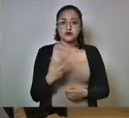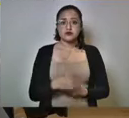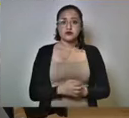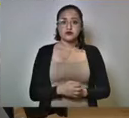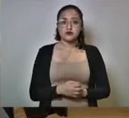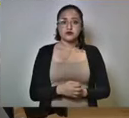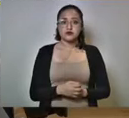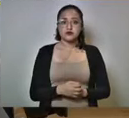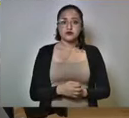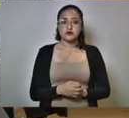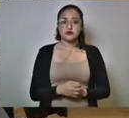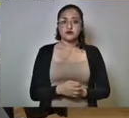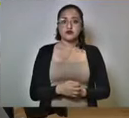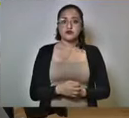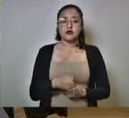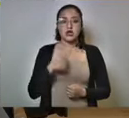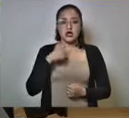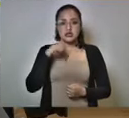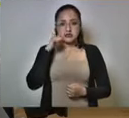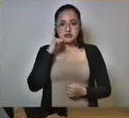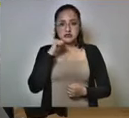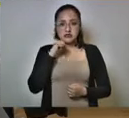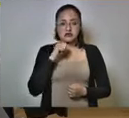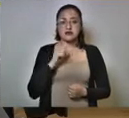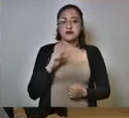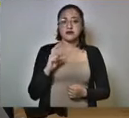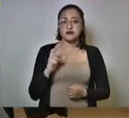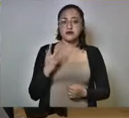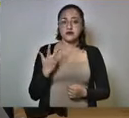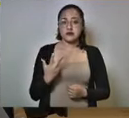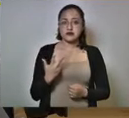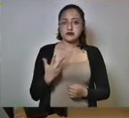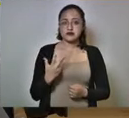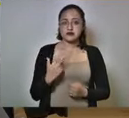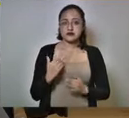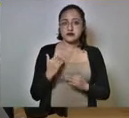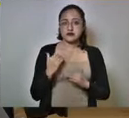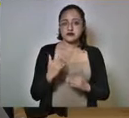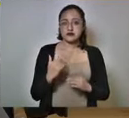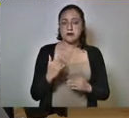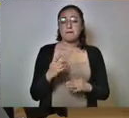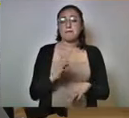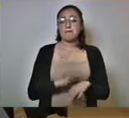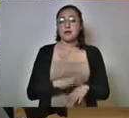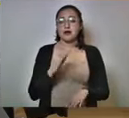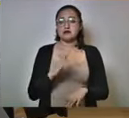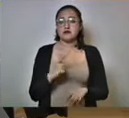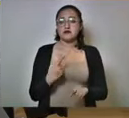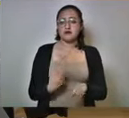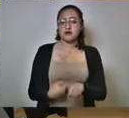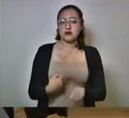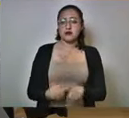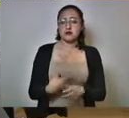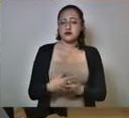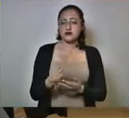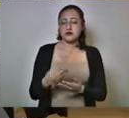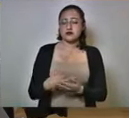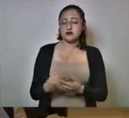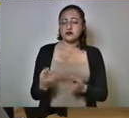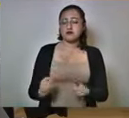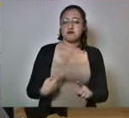sea, el reporte hasta ayer de 38 casos nuevos positivos.